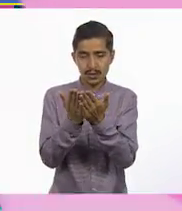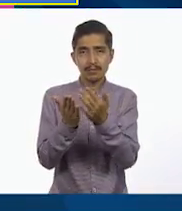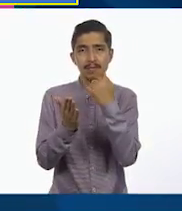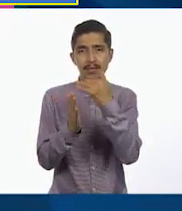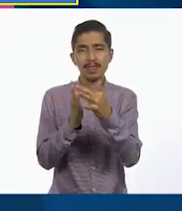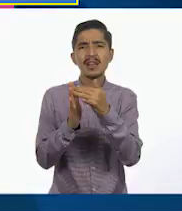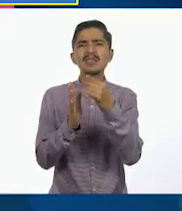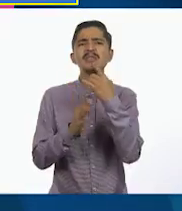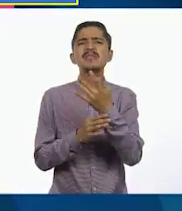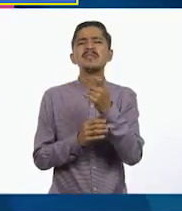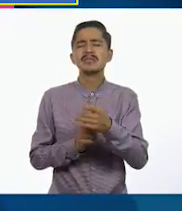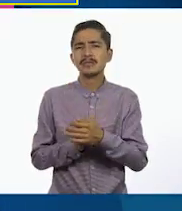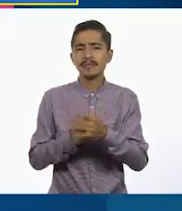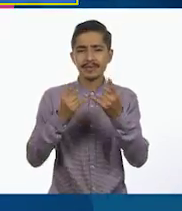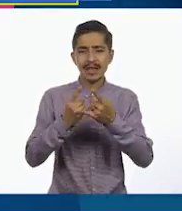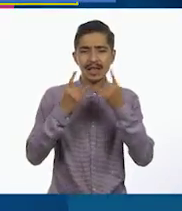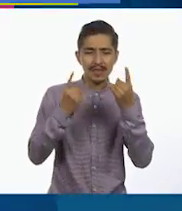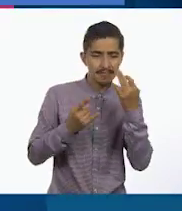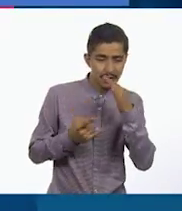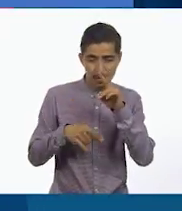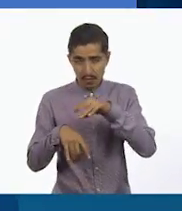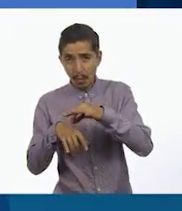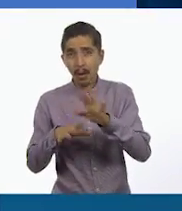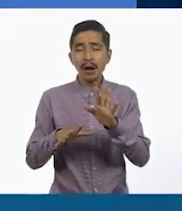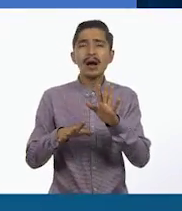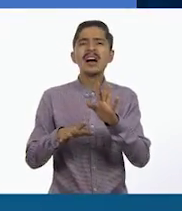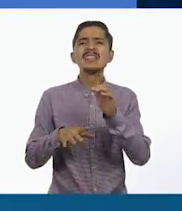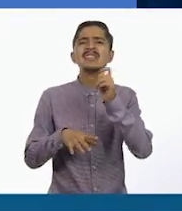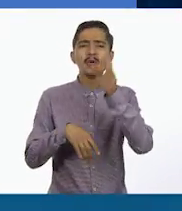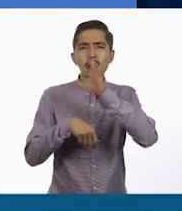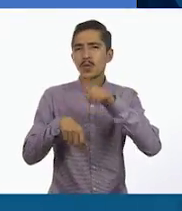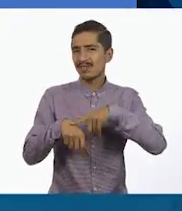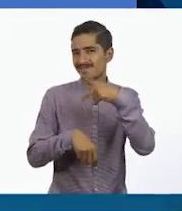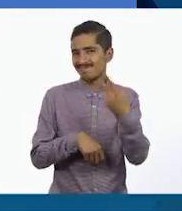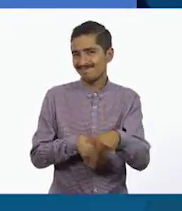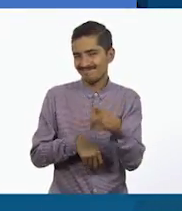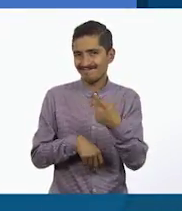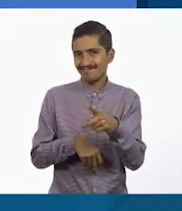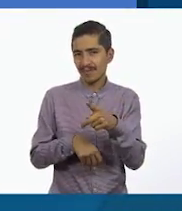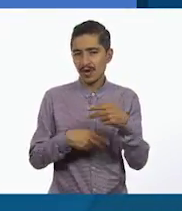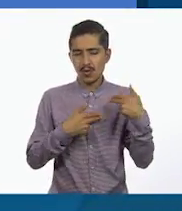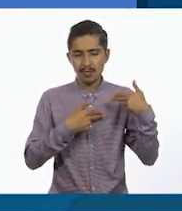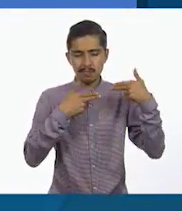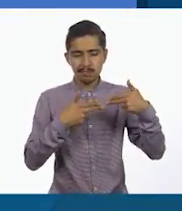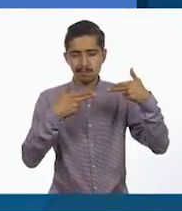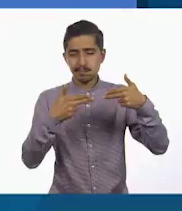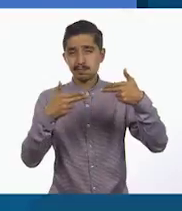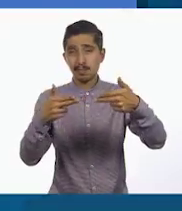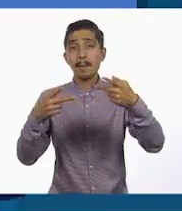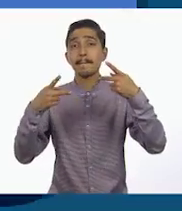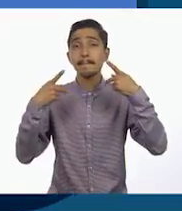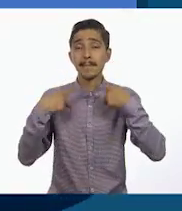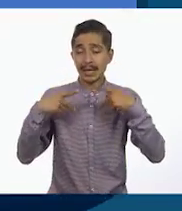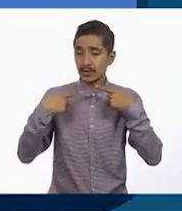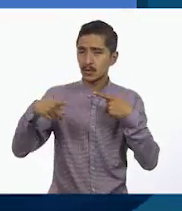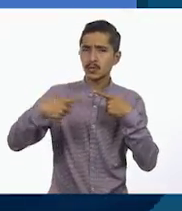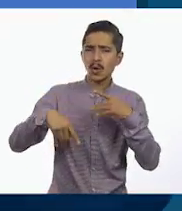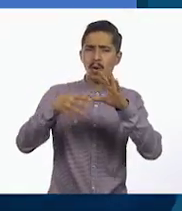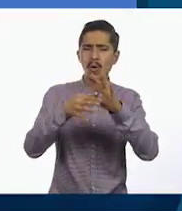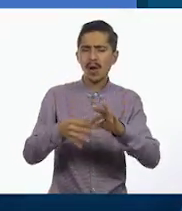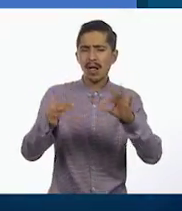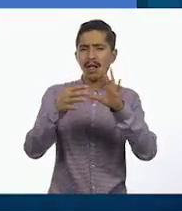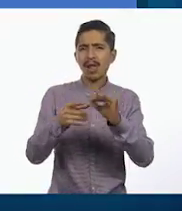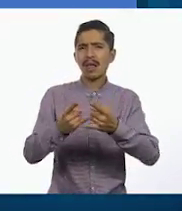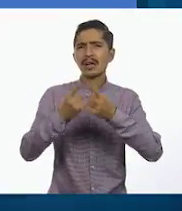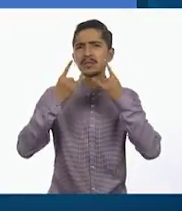así: las leyendas constituyen parte de nuestra cultura, pues por generaciones las personas han narrado